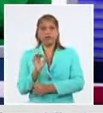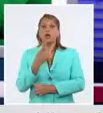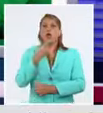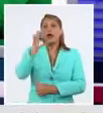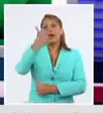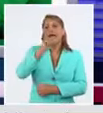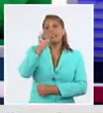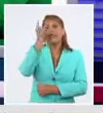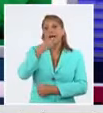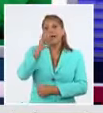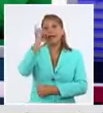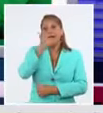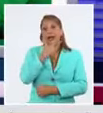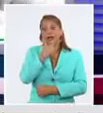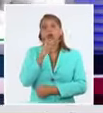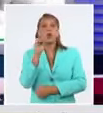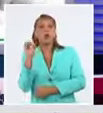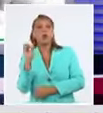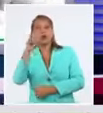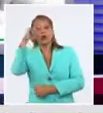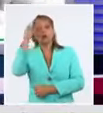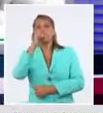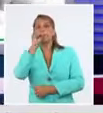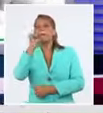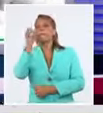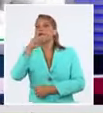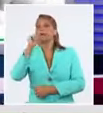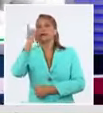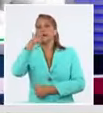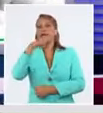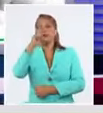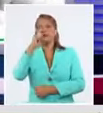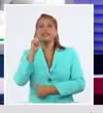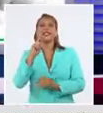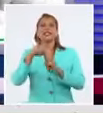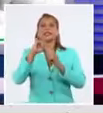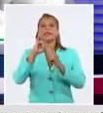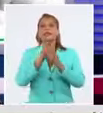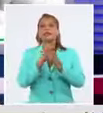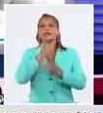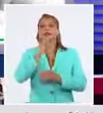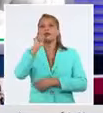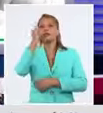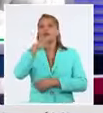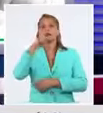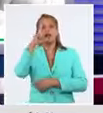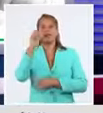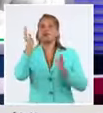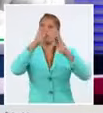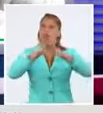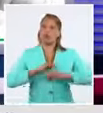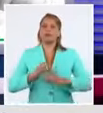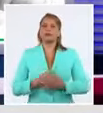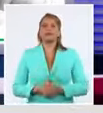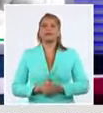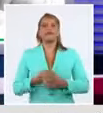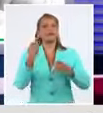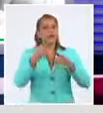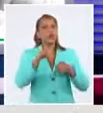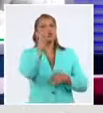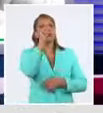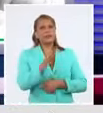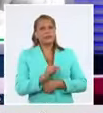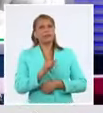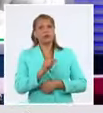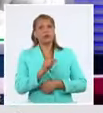de Soberana sin timerosal. Luis Ángel, de Ciénaga de Zapata, en Matanzas, fiel televidente de la conferencia de